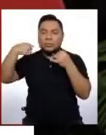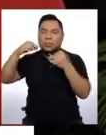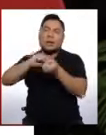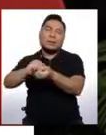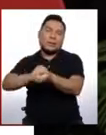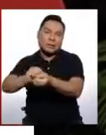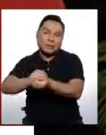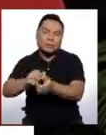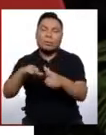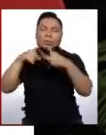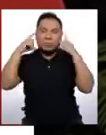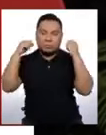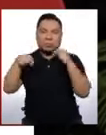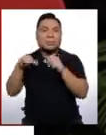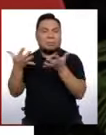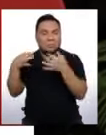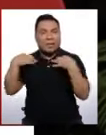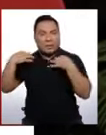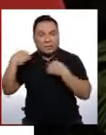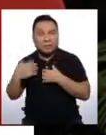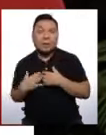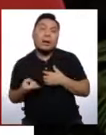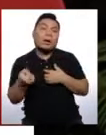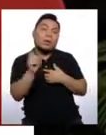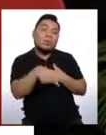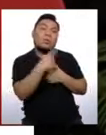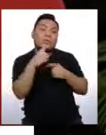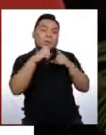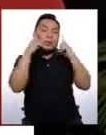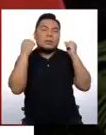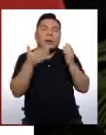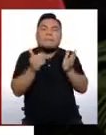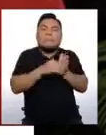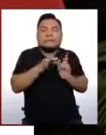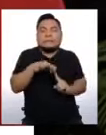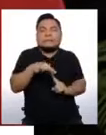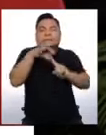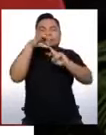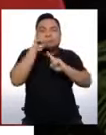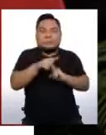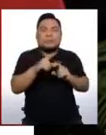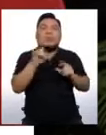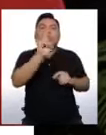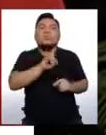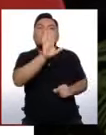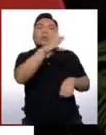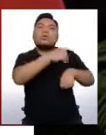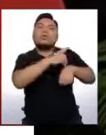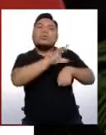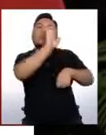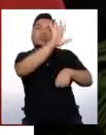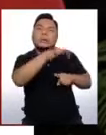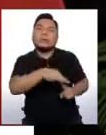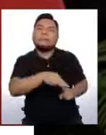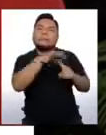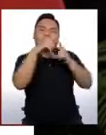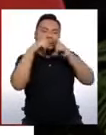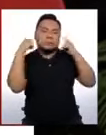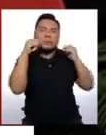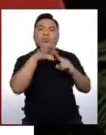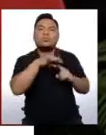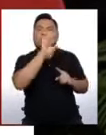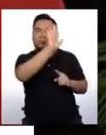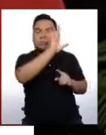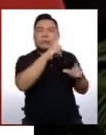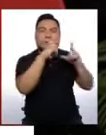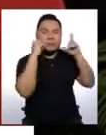lavar ahí más sofisticadas que usan los médicos los que están tratando a los pacientes